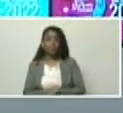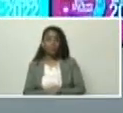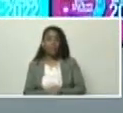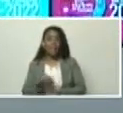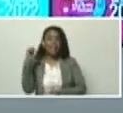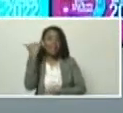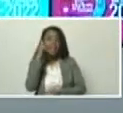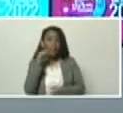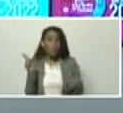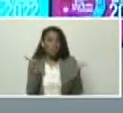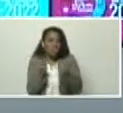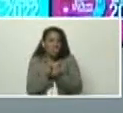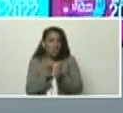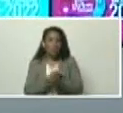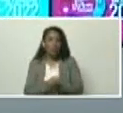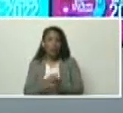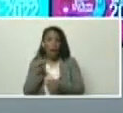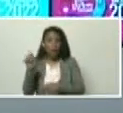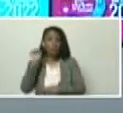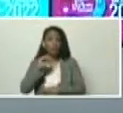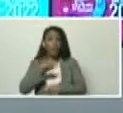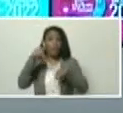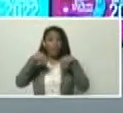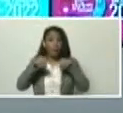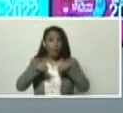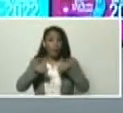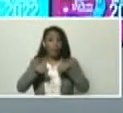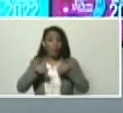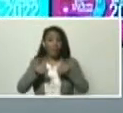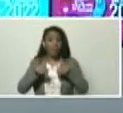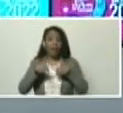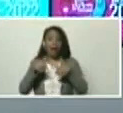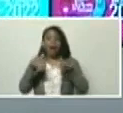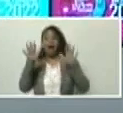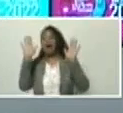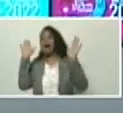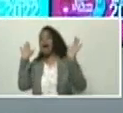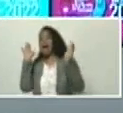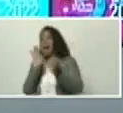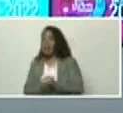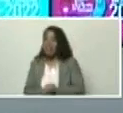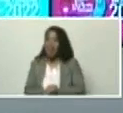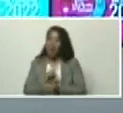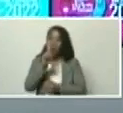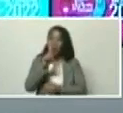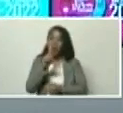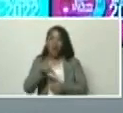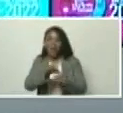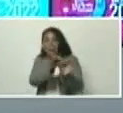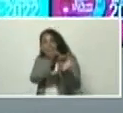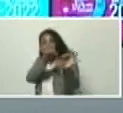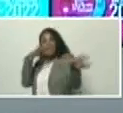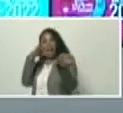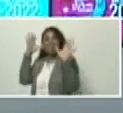sábado chiquito, eso sí, de aquí, ¡ay, papá, un chinazo!